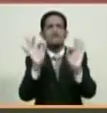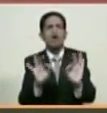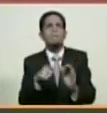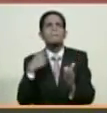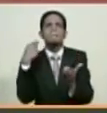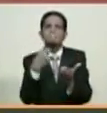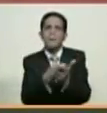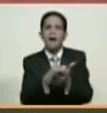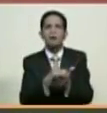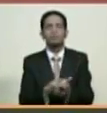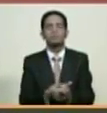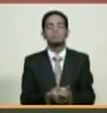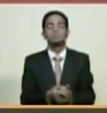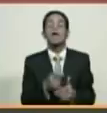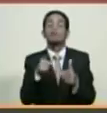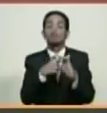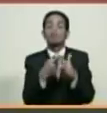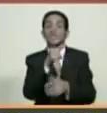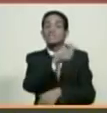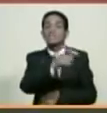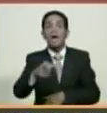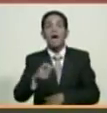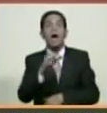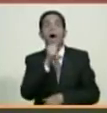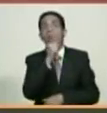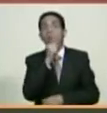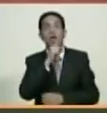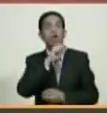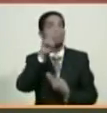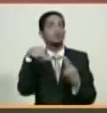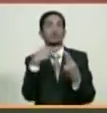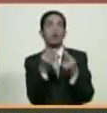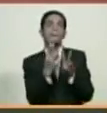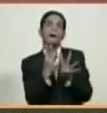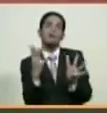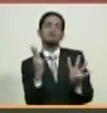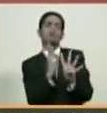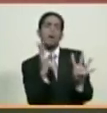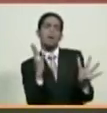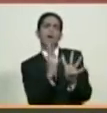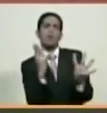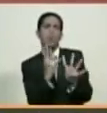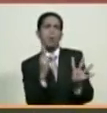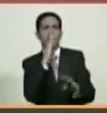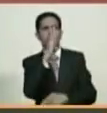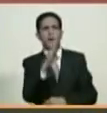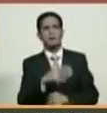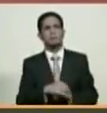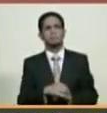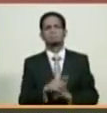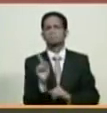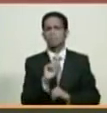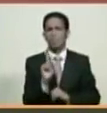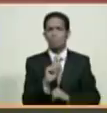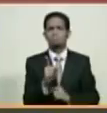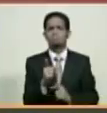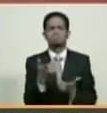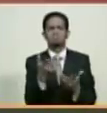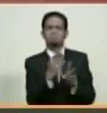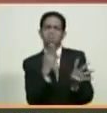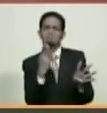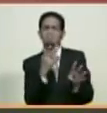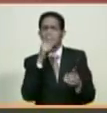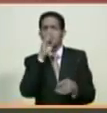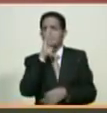pensiones, de manera que nuestras abuelas y nuestros abuelos no tienen por qué ir a hacer colas, largas colas, en los bancos donde tienen sus cuentas. No, son cuentas normales como de cualquier otro y la